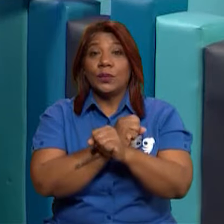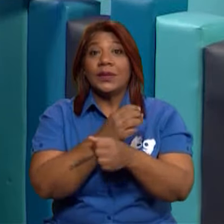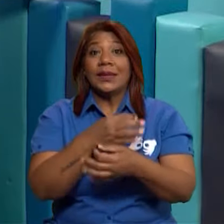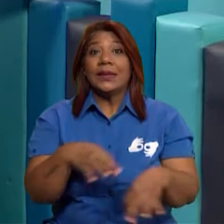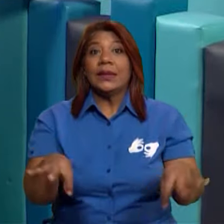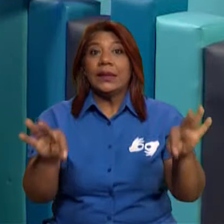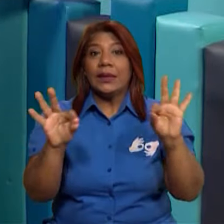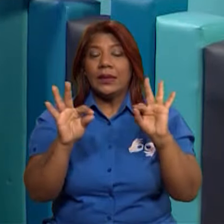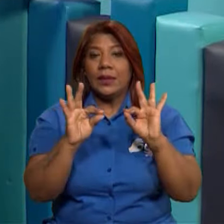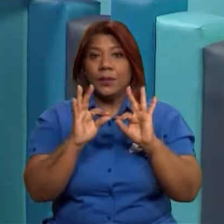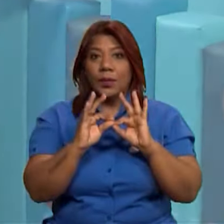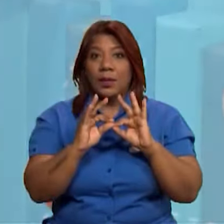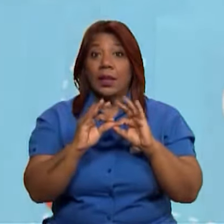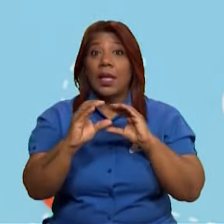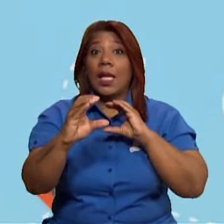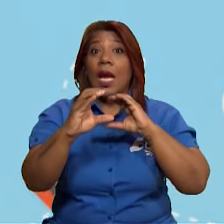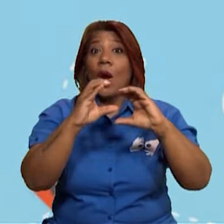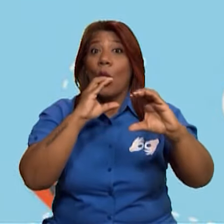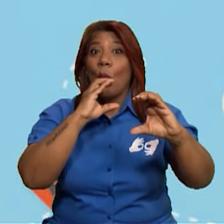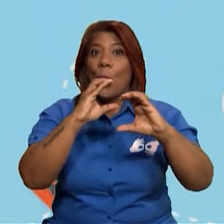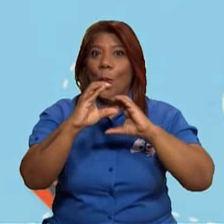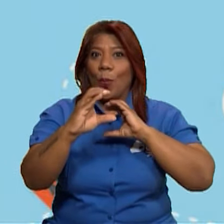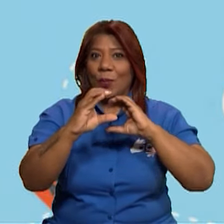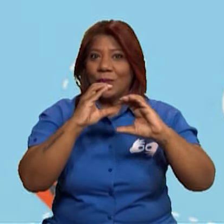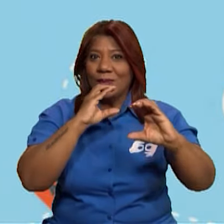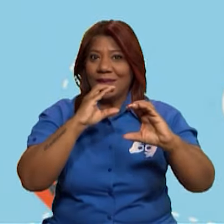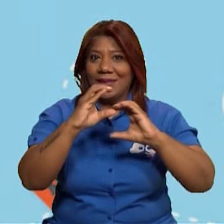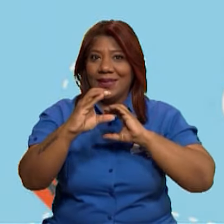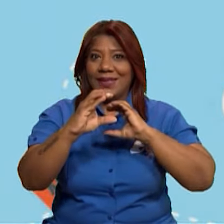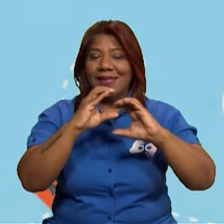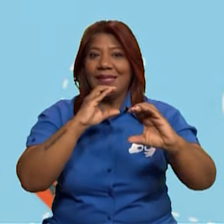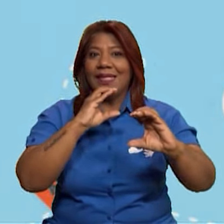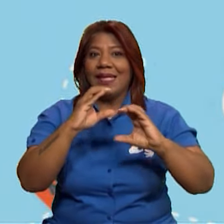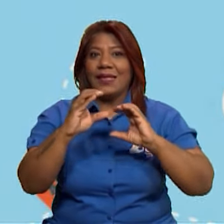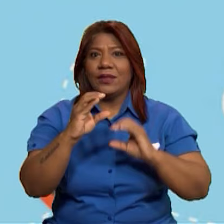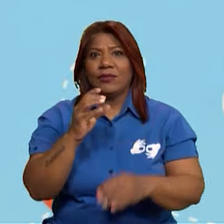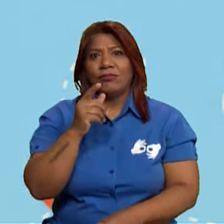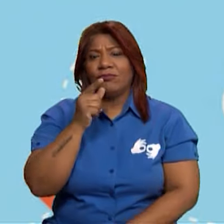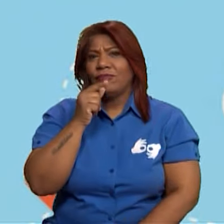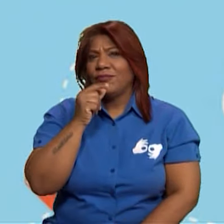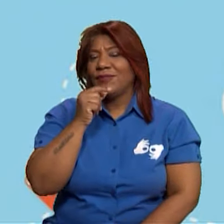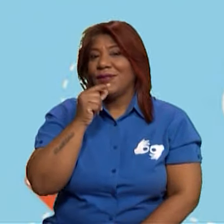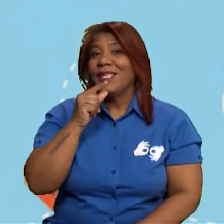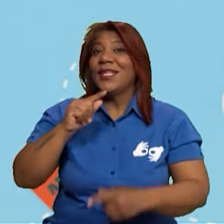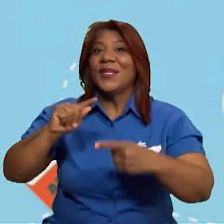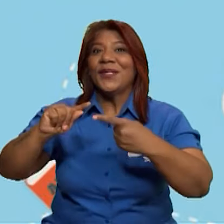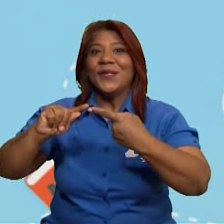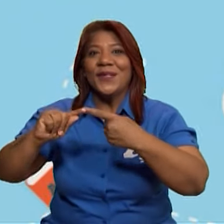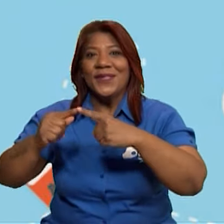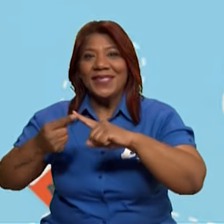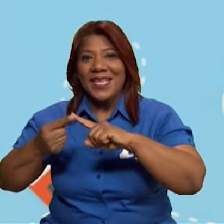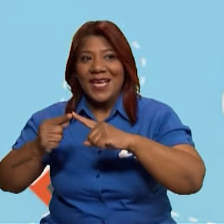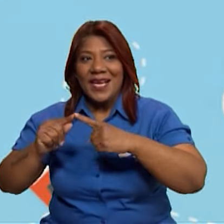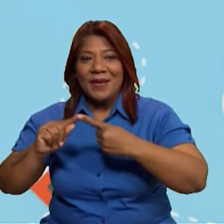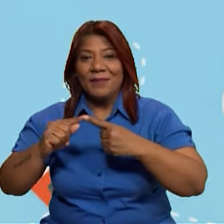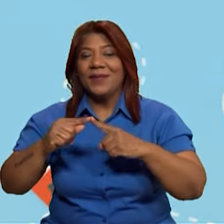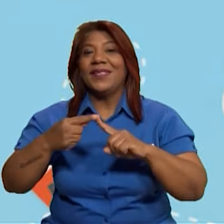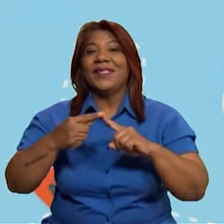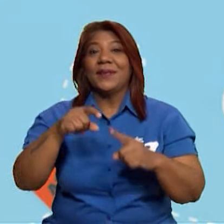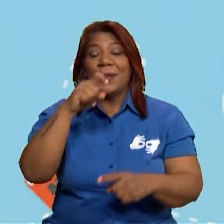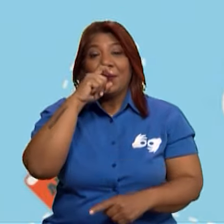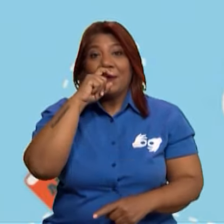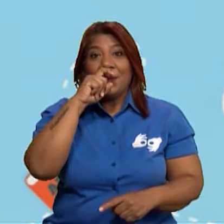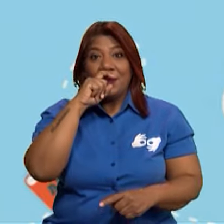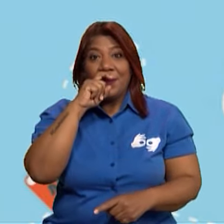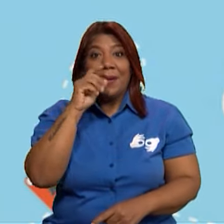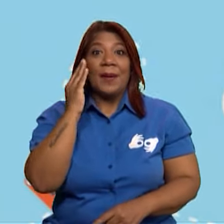importantes, conversar. Ah, ¿conversar con quién? Con mis amiguitos, ¿ya? Con mi papá, con